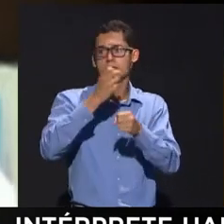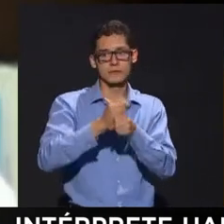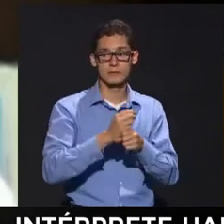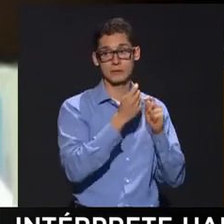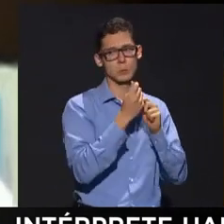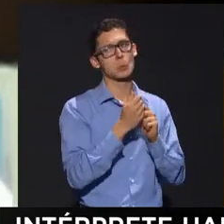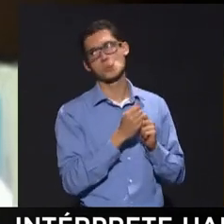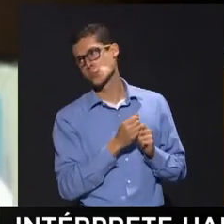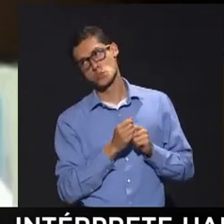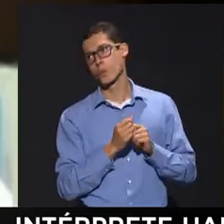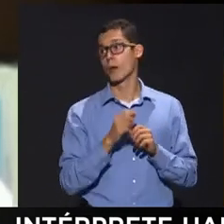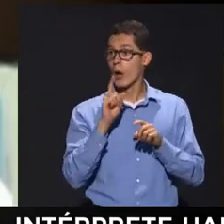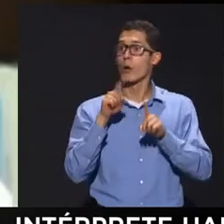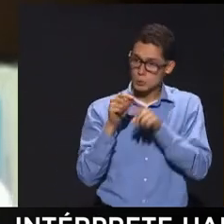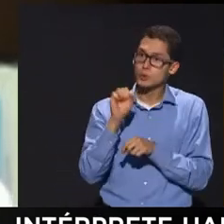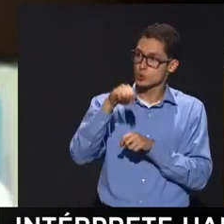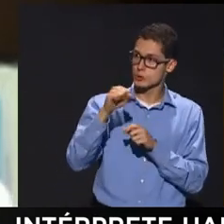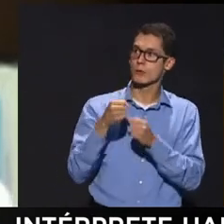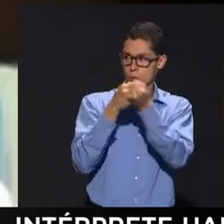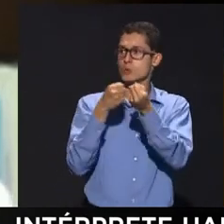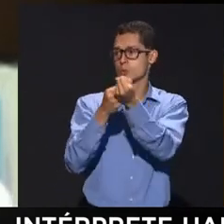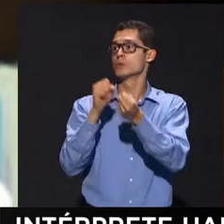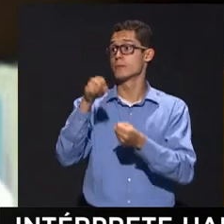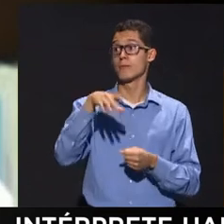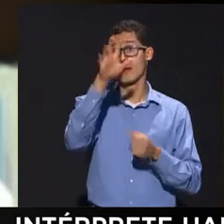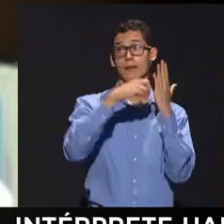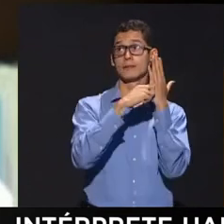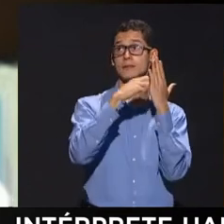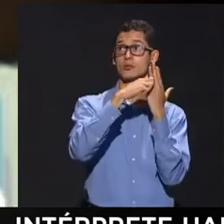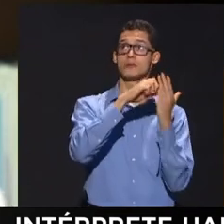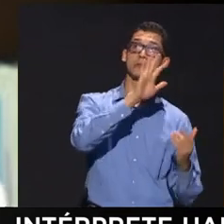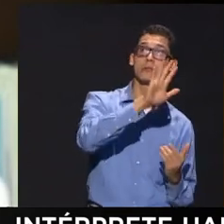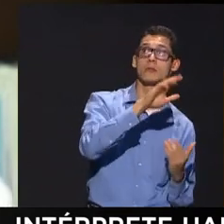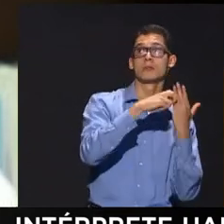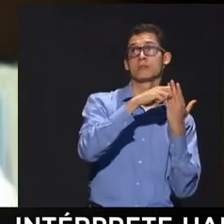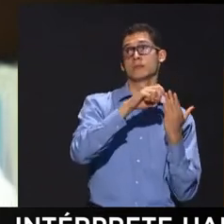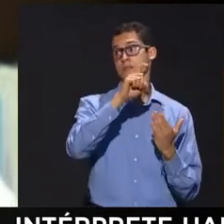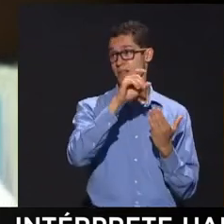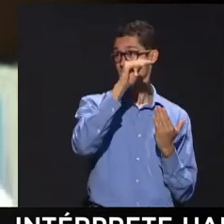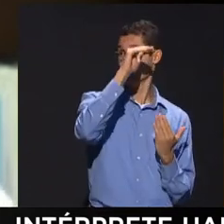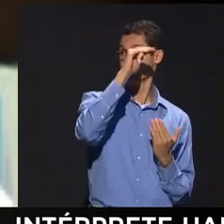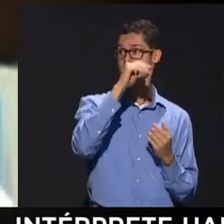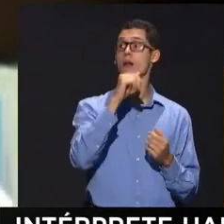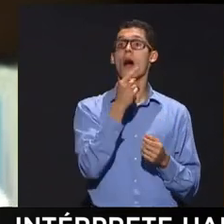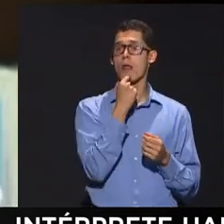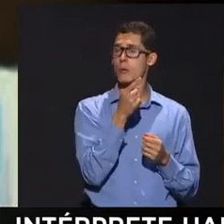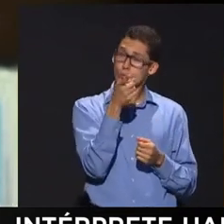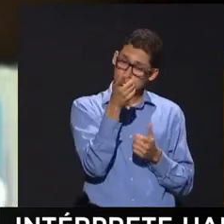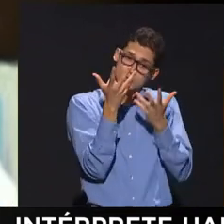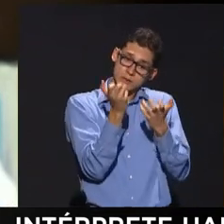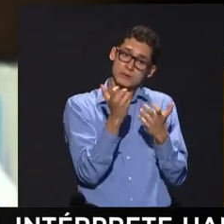los estratos más altos les está llegando en su factura un bono voluntario, un aporte